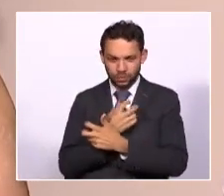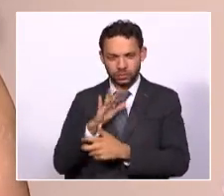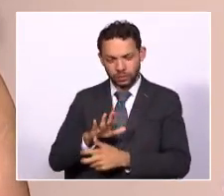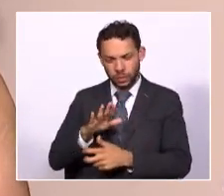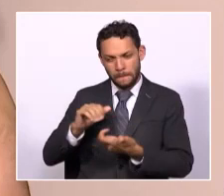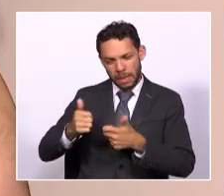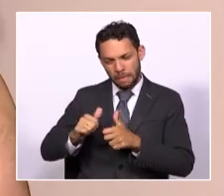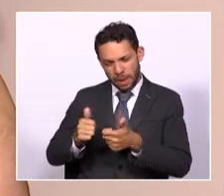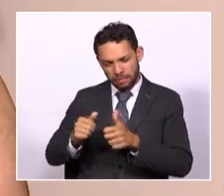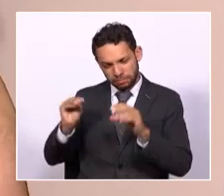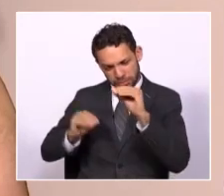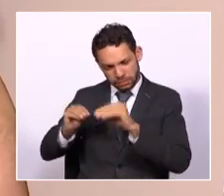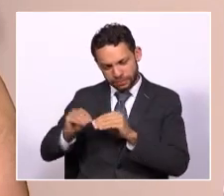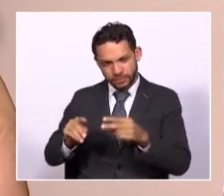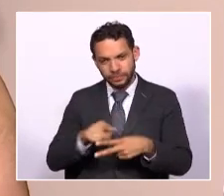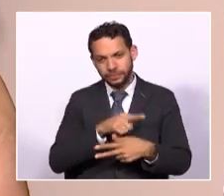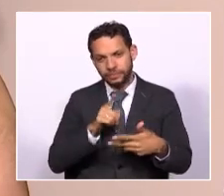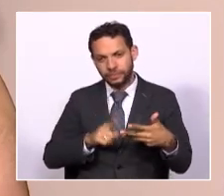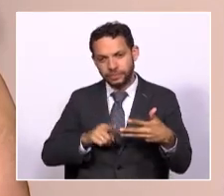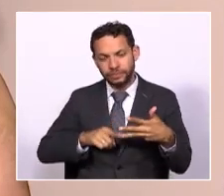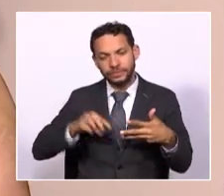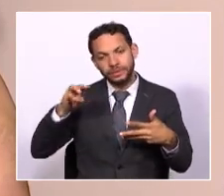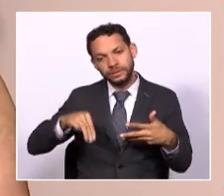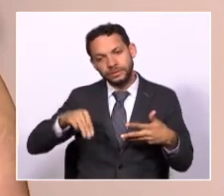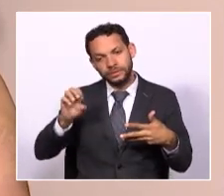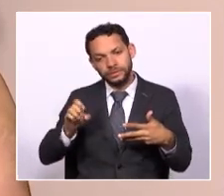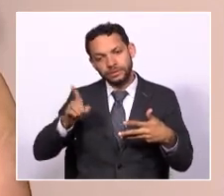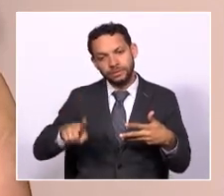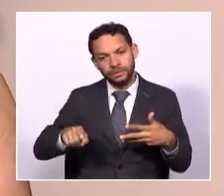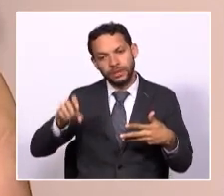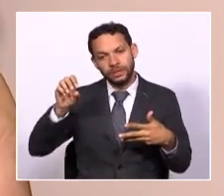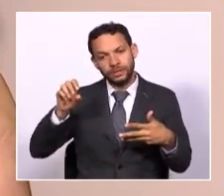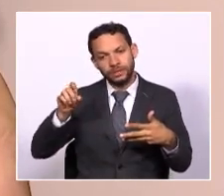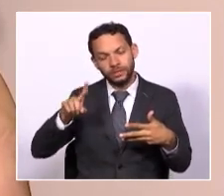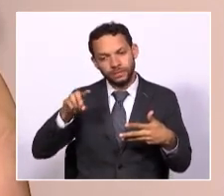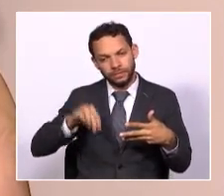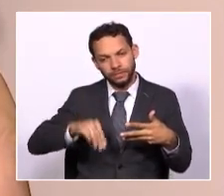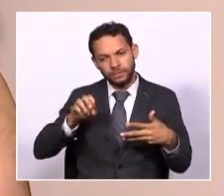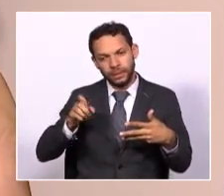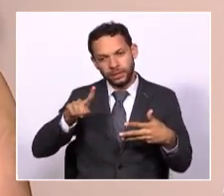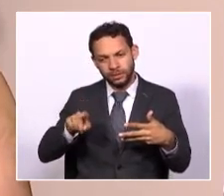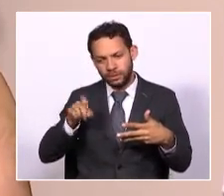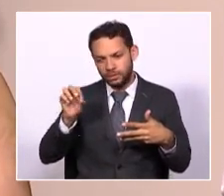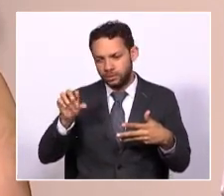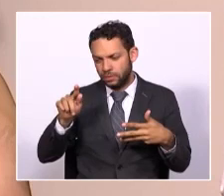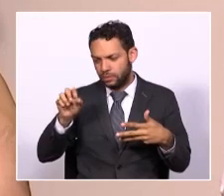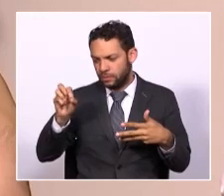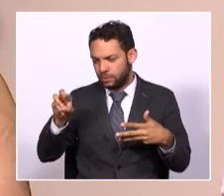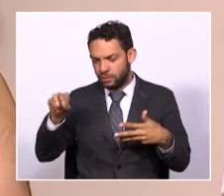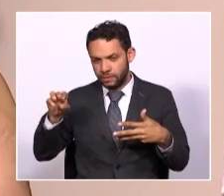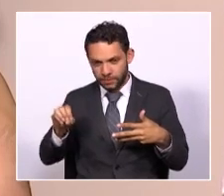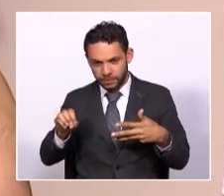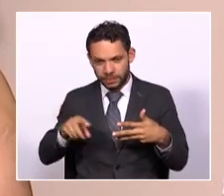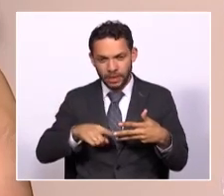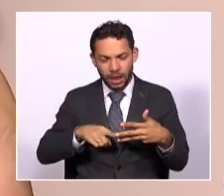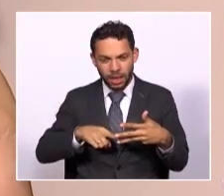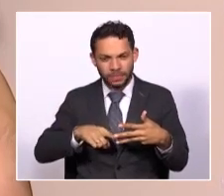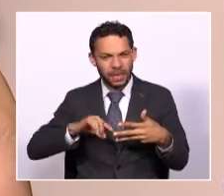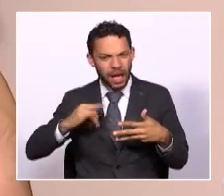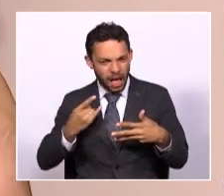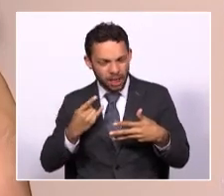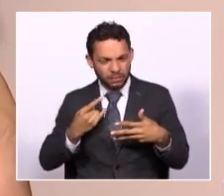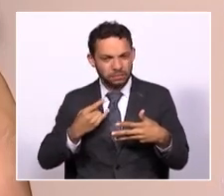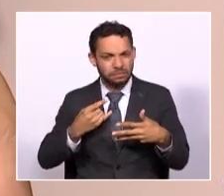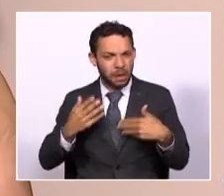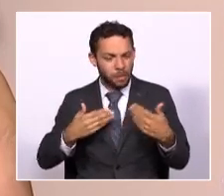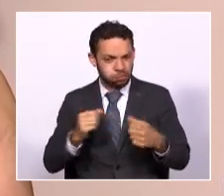otro. Y el mesomorfo, que es el paciente ya más obesito, que puede generar esos pliegues, ¿sí? O que tiene un índice